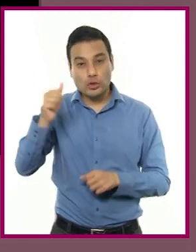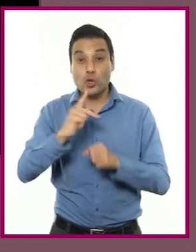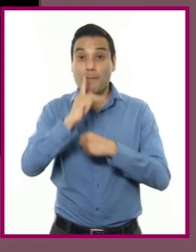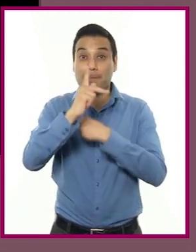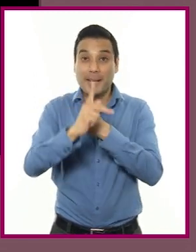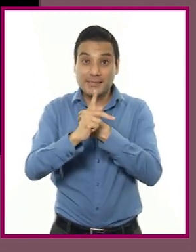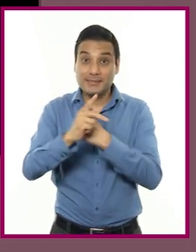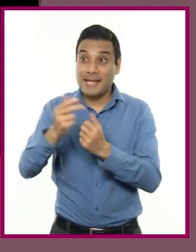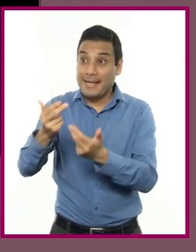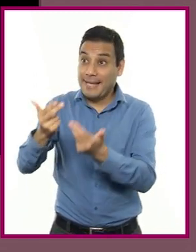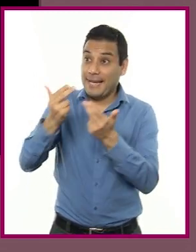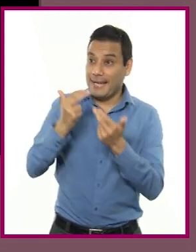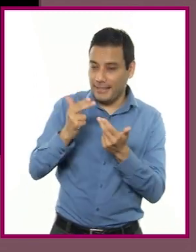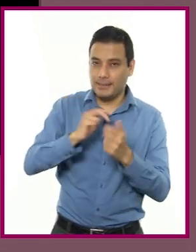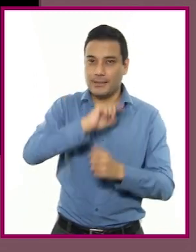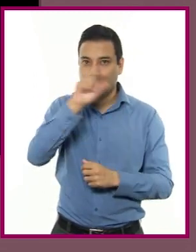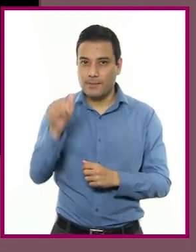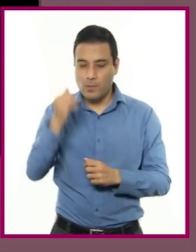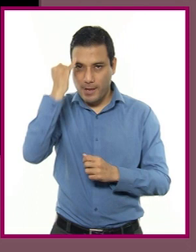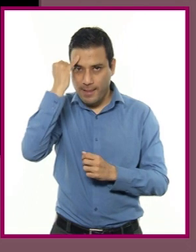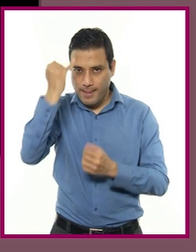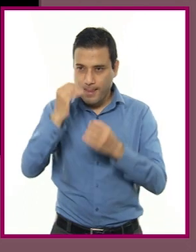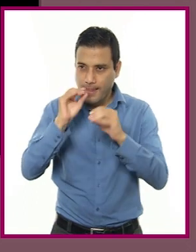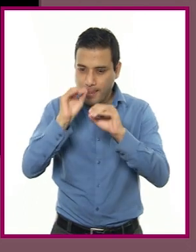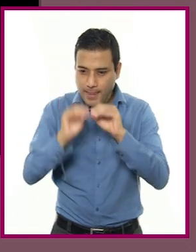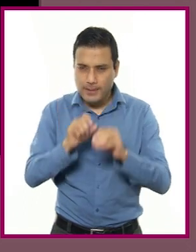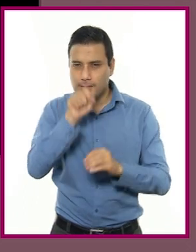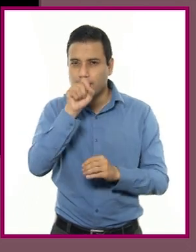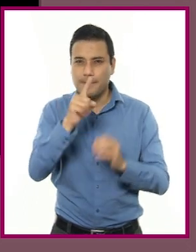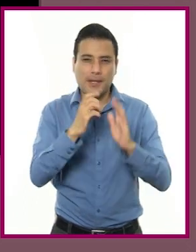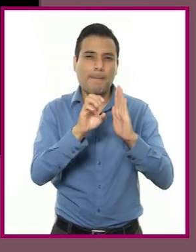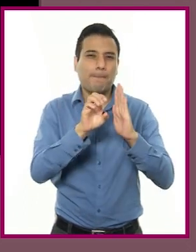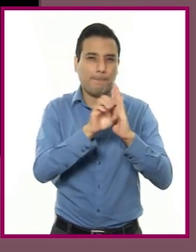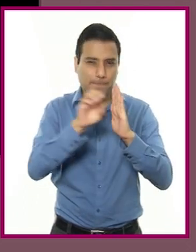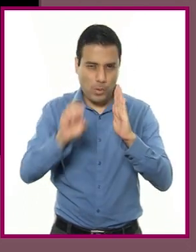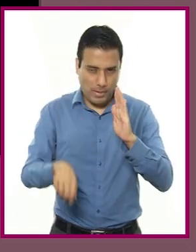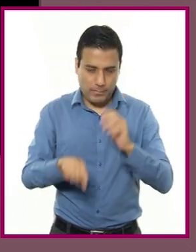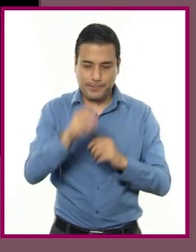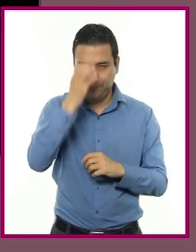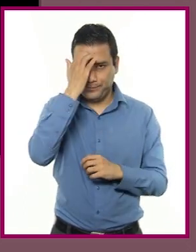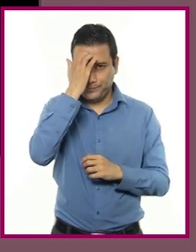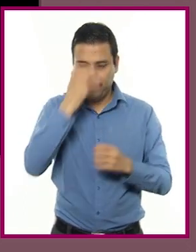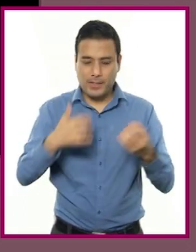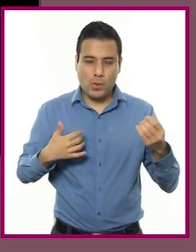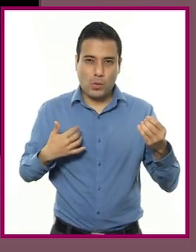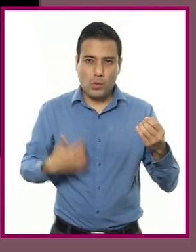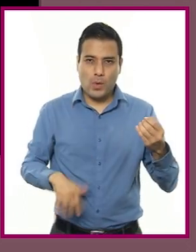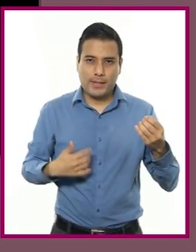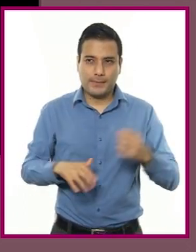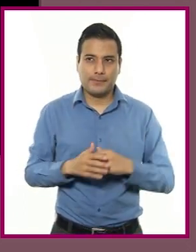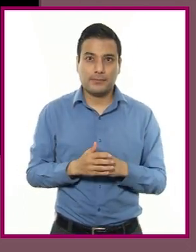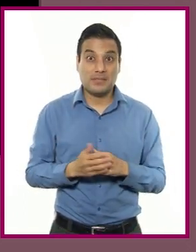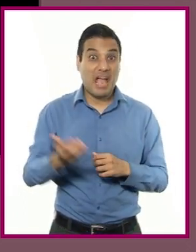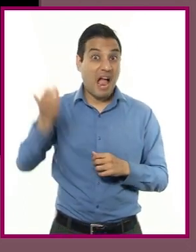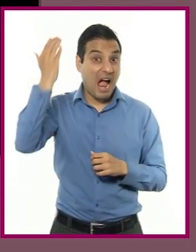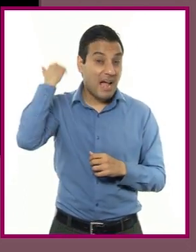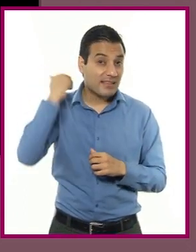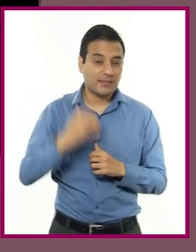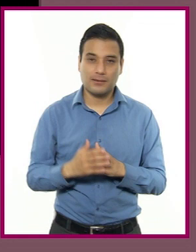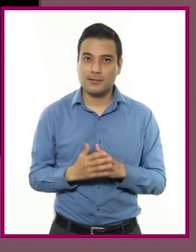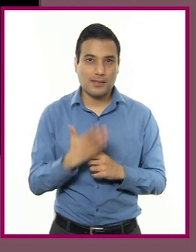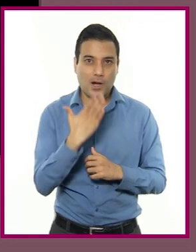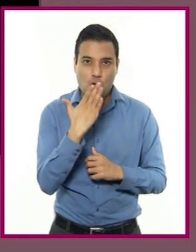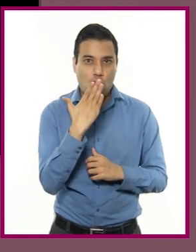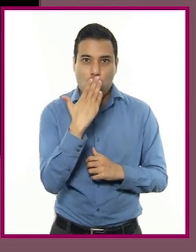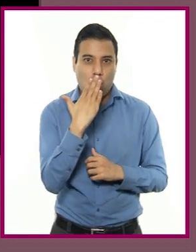instrumento. Y también, por ejemplo, los instrumentos de cuerda. Si ustedes saben que no había, o hasta ahora se sabe que